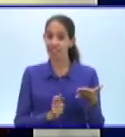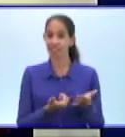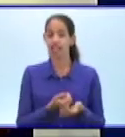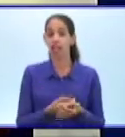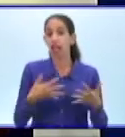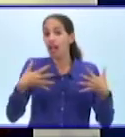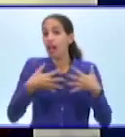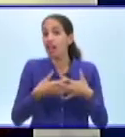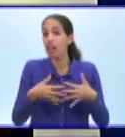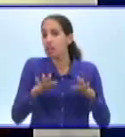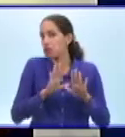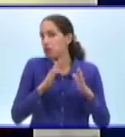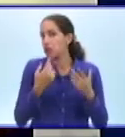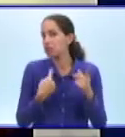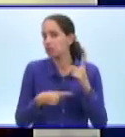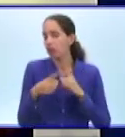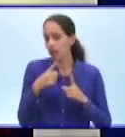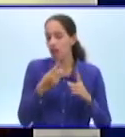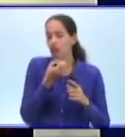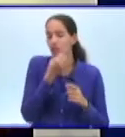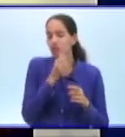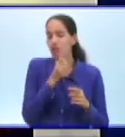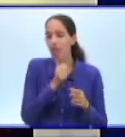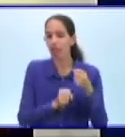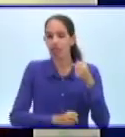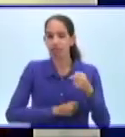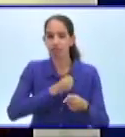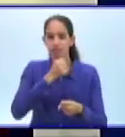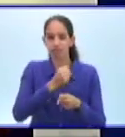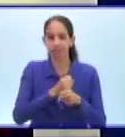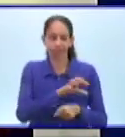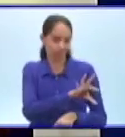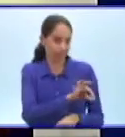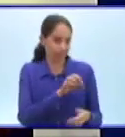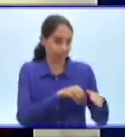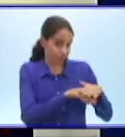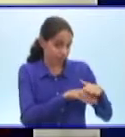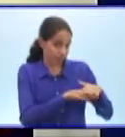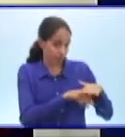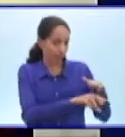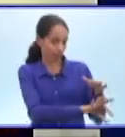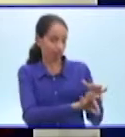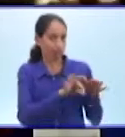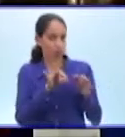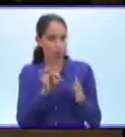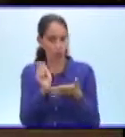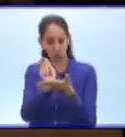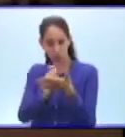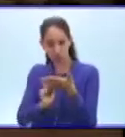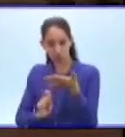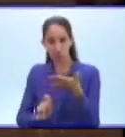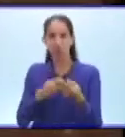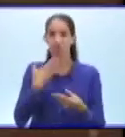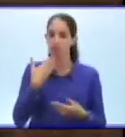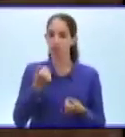al trabajo, con el amor al campo, estas palabras pueden ser utilizables.